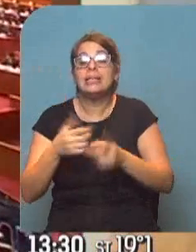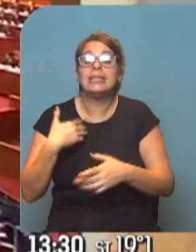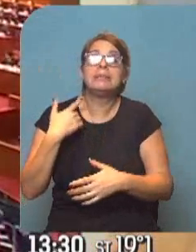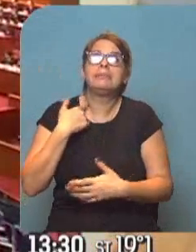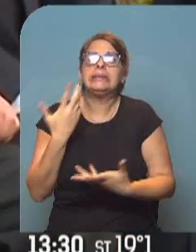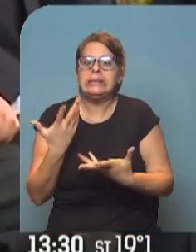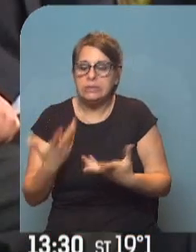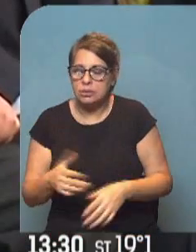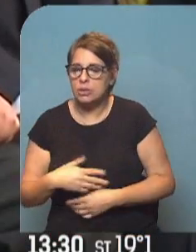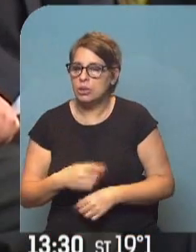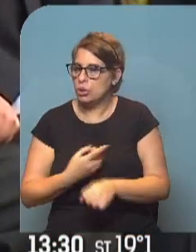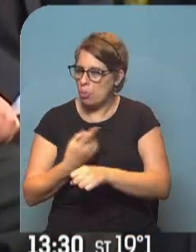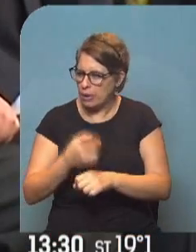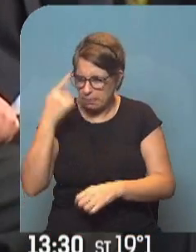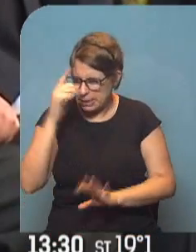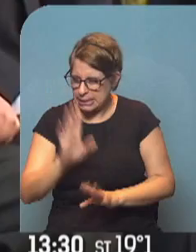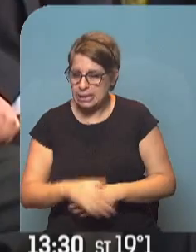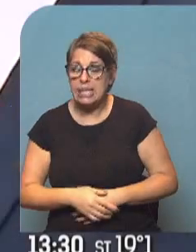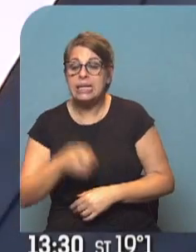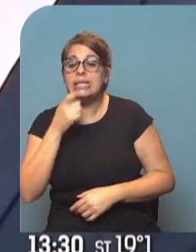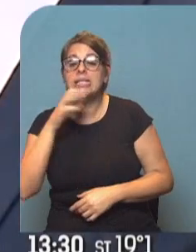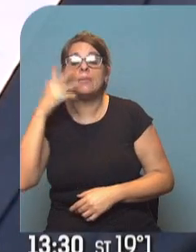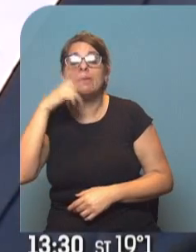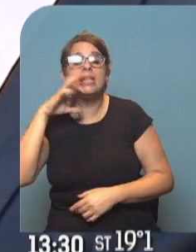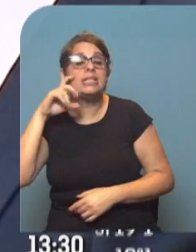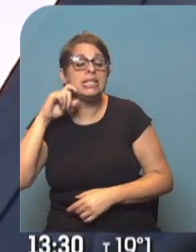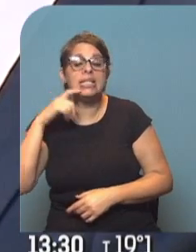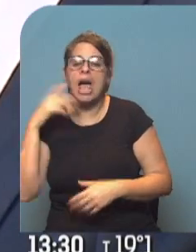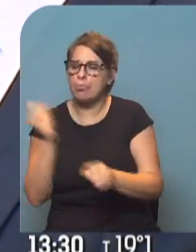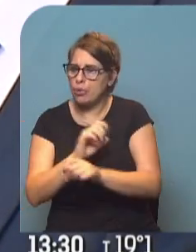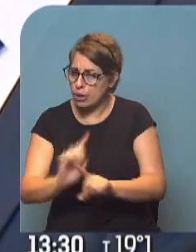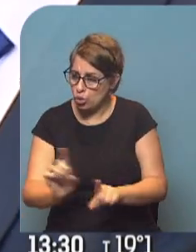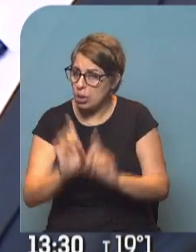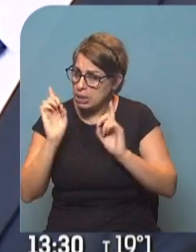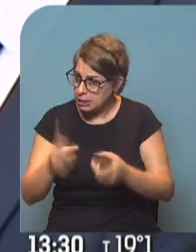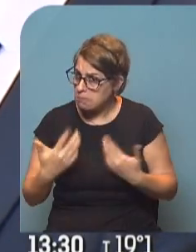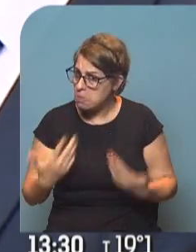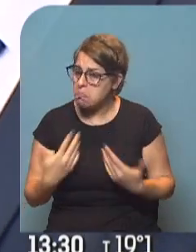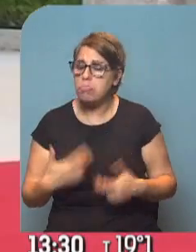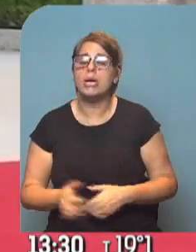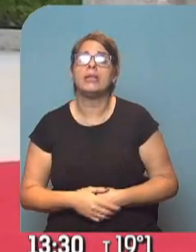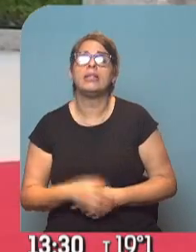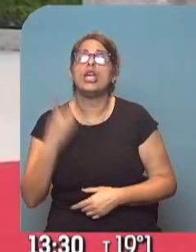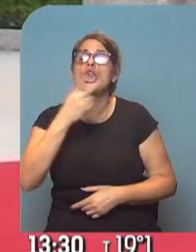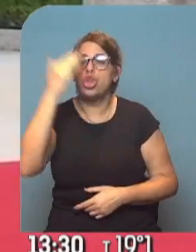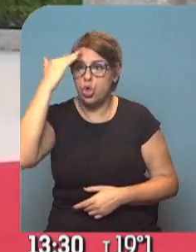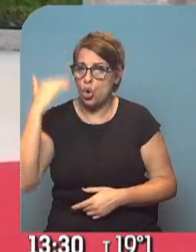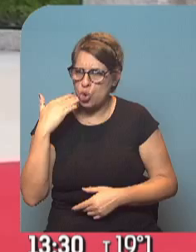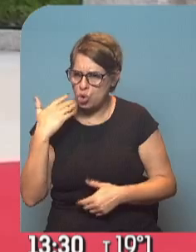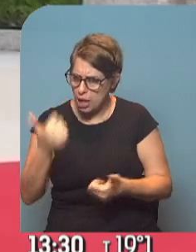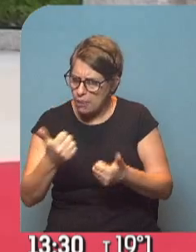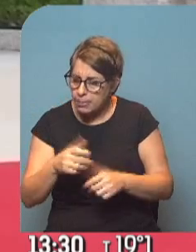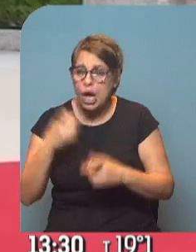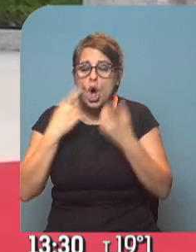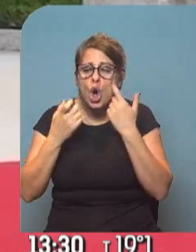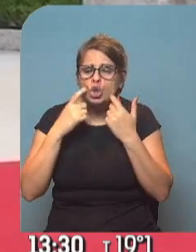accidental, es impensable sin la luz verde de Beijing, también una eventual reunificación de las dos Coreas en la que el control